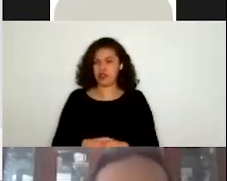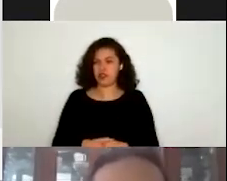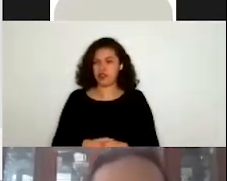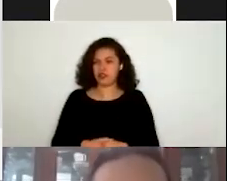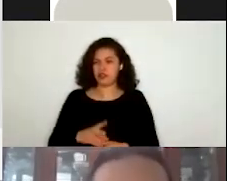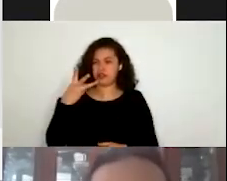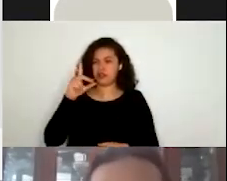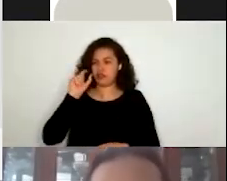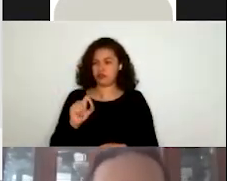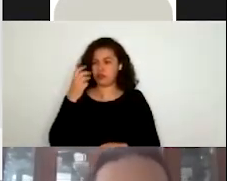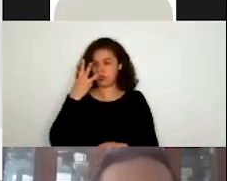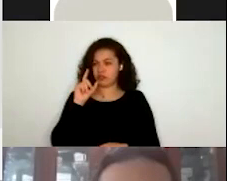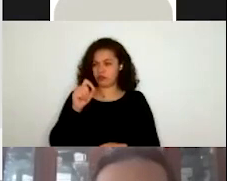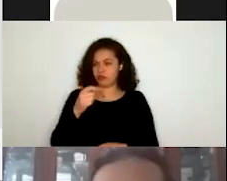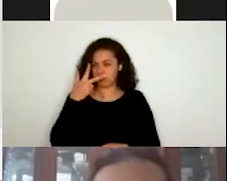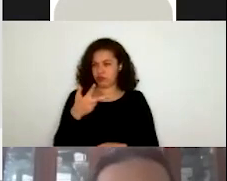5.3.8.